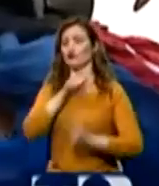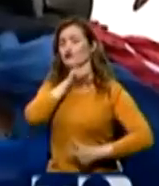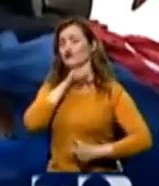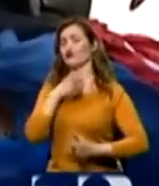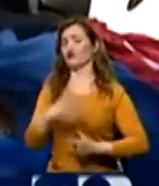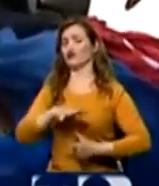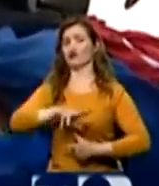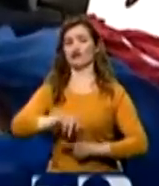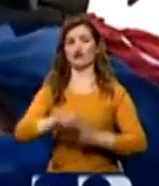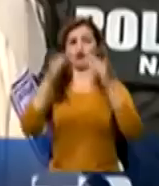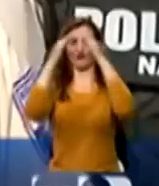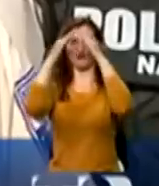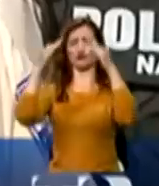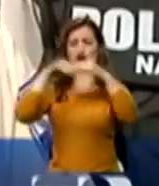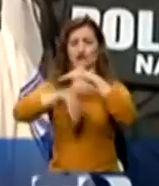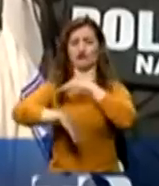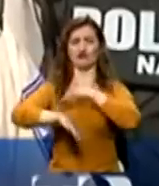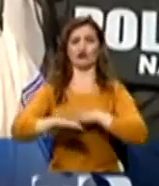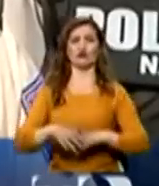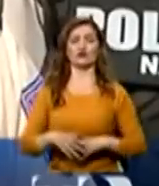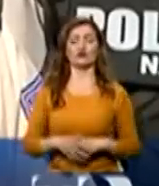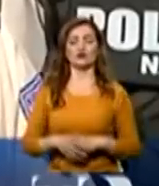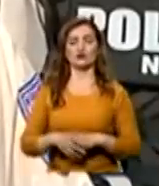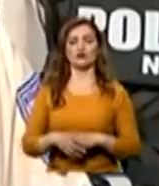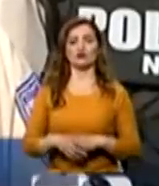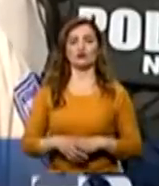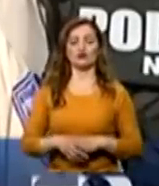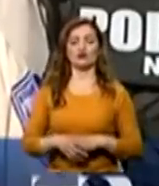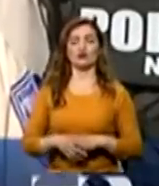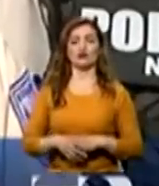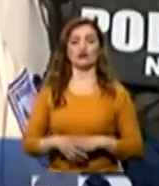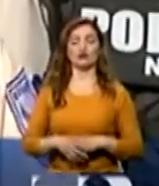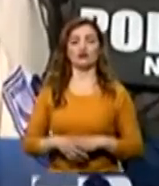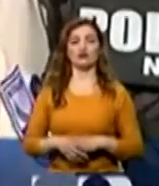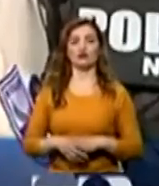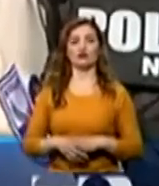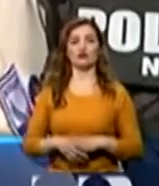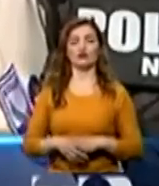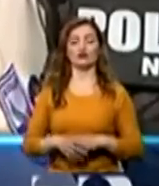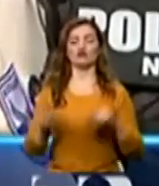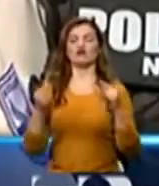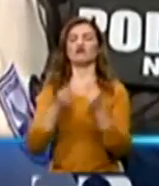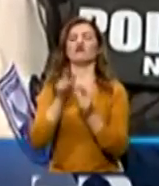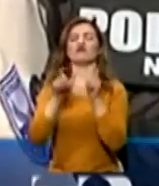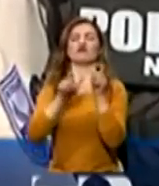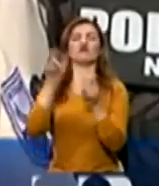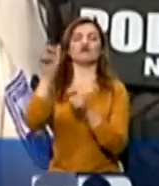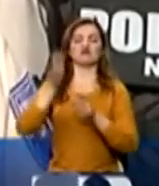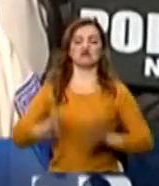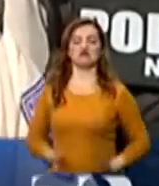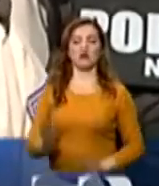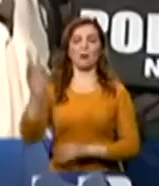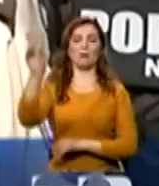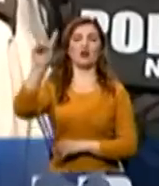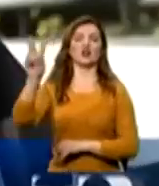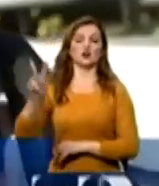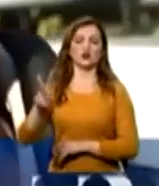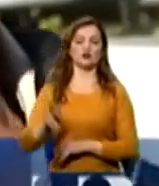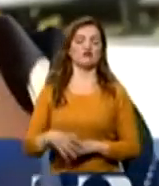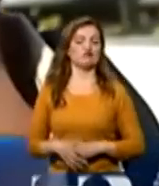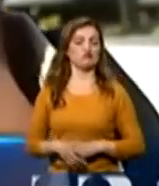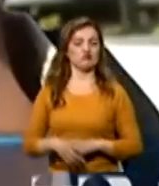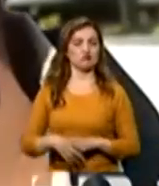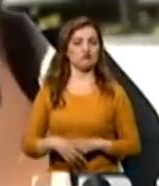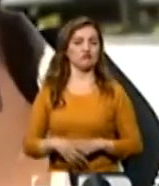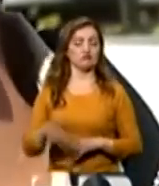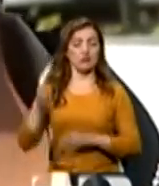banda de robacasas. Dentro de esta banda tenemos que se encuentra conformada por personas de nacionalidad venezolana. Según